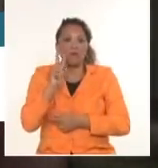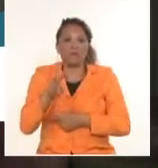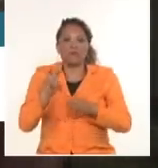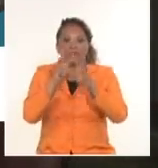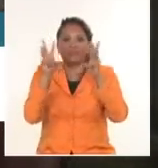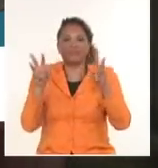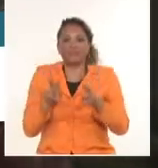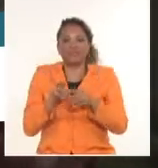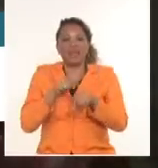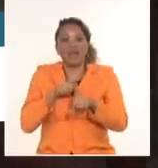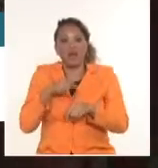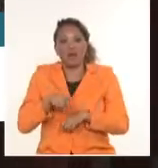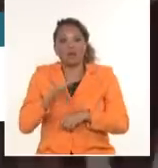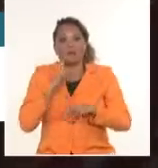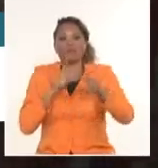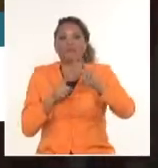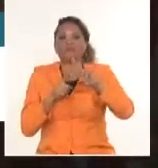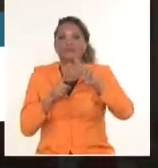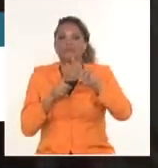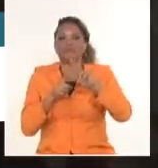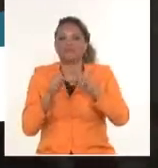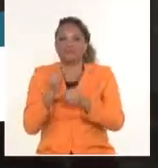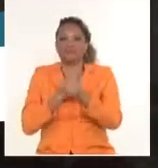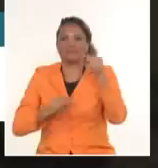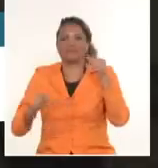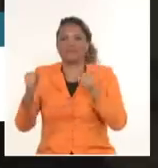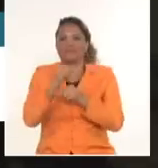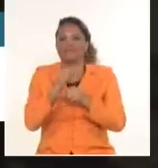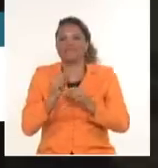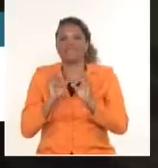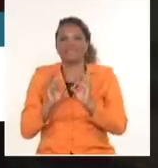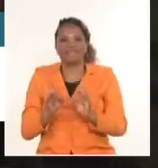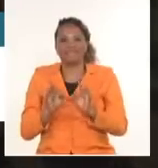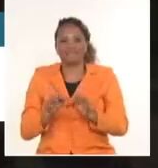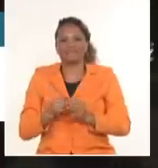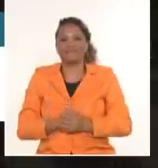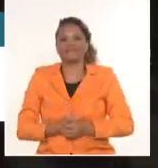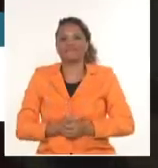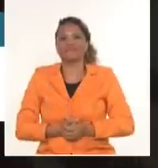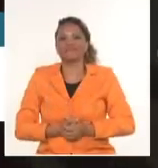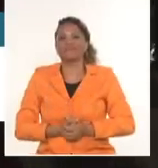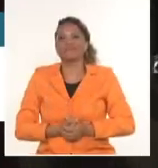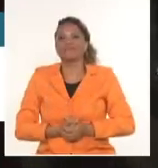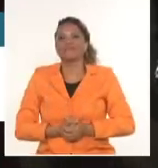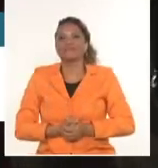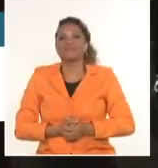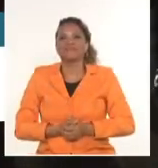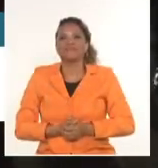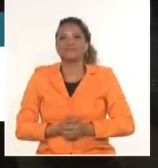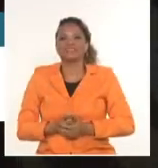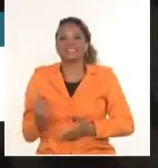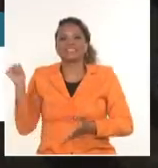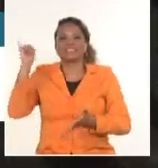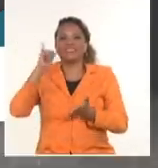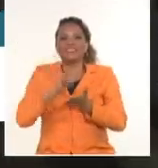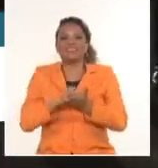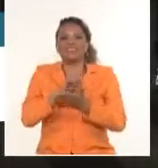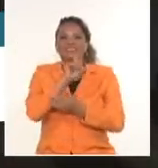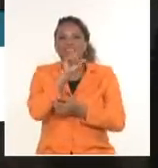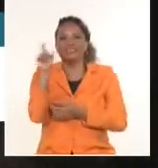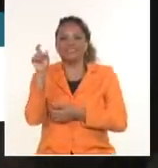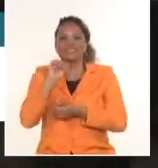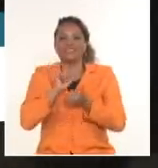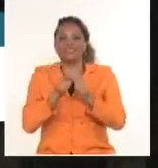momento es la televisión la protagonista. Se lo digo como una recomendación que le llega muy de cerca. Llegan a la patria los deportistas